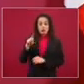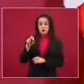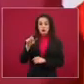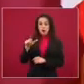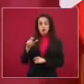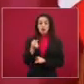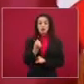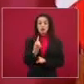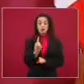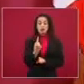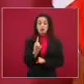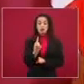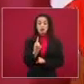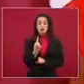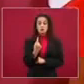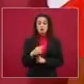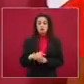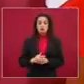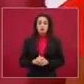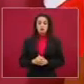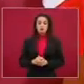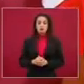Neutral, una.